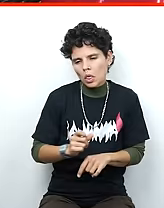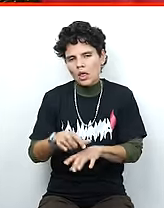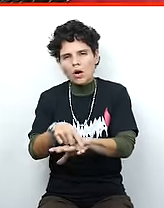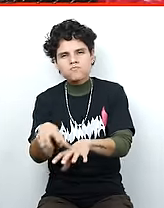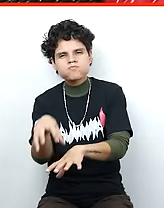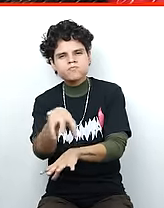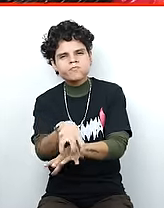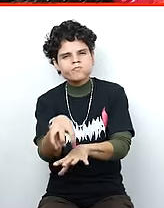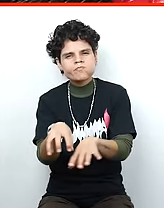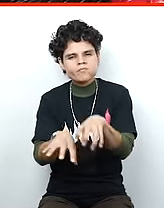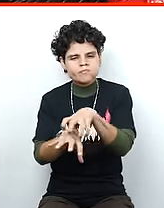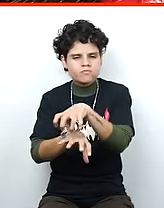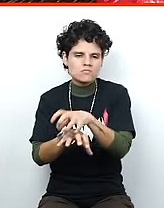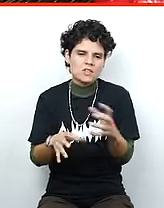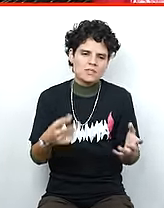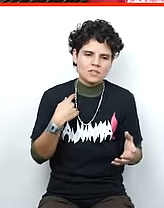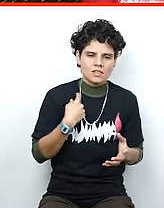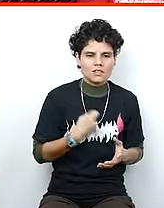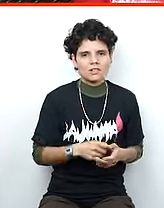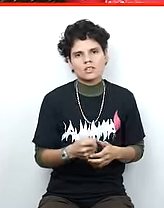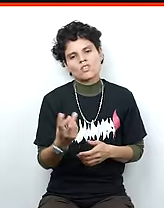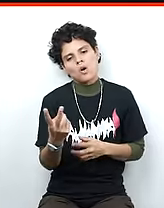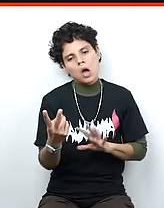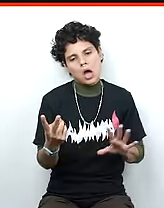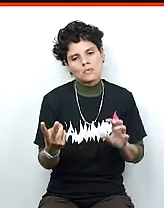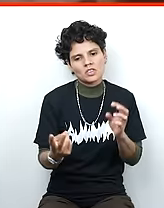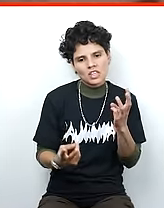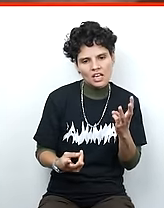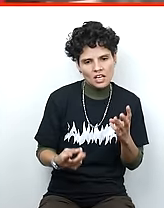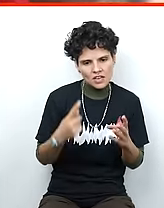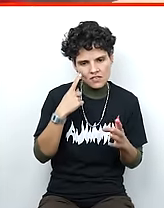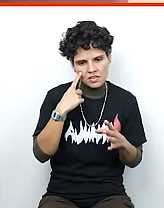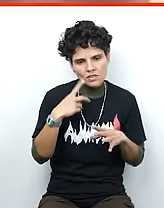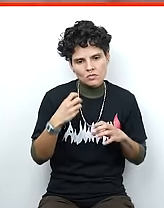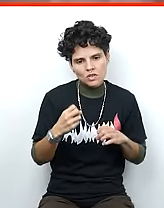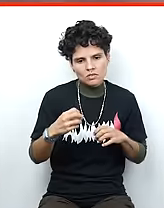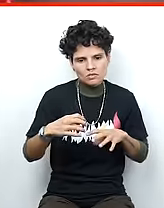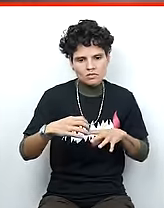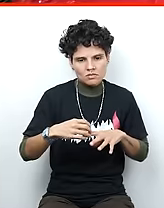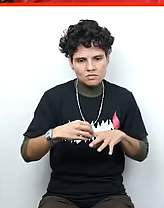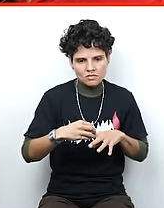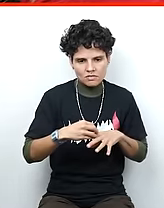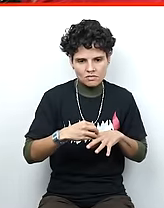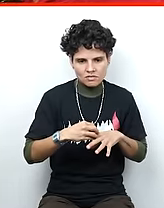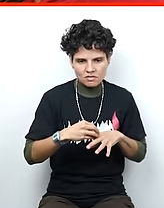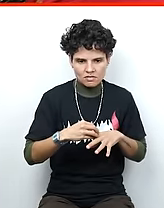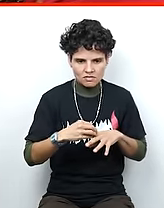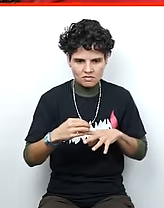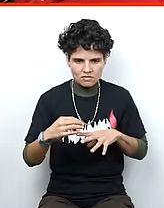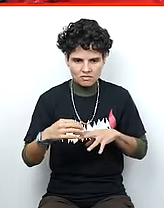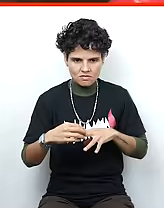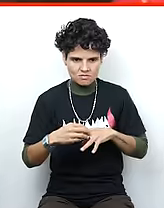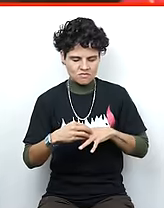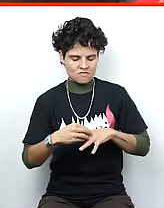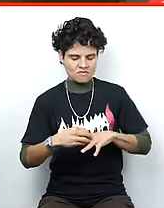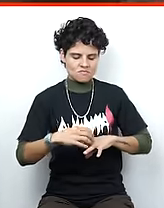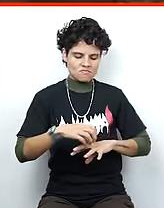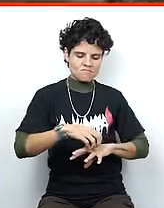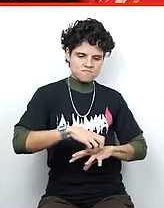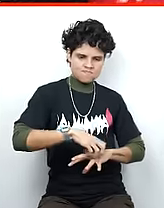3-0. 3-0 es mucho. Si venís con dos, no, pero con tres. Ahí, este, creo que este. Está buena este, hermano.